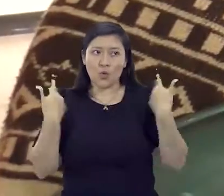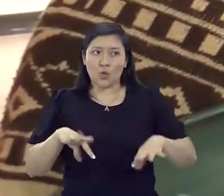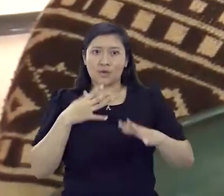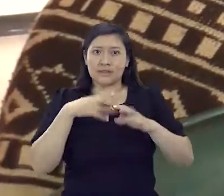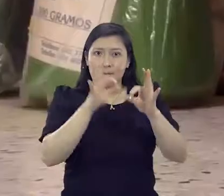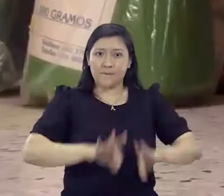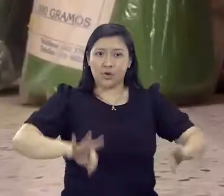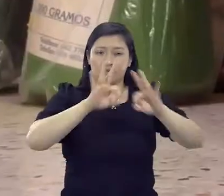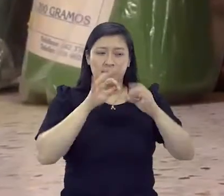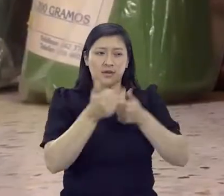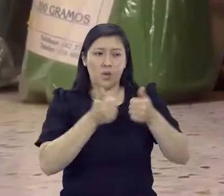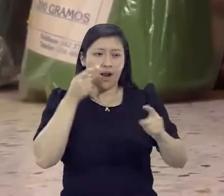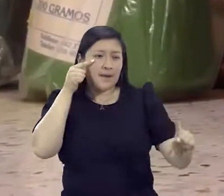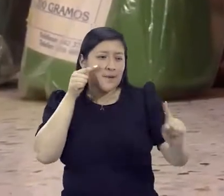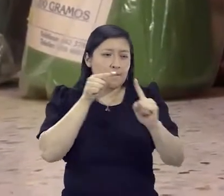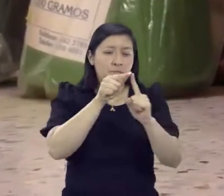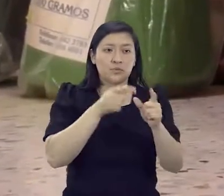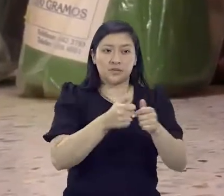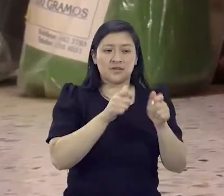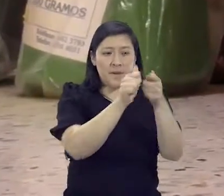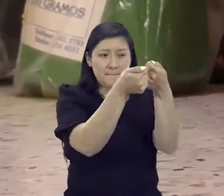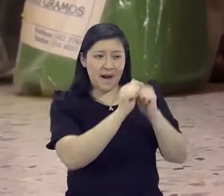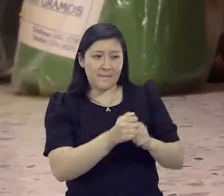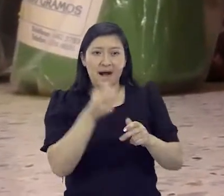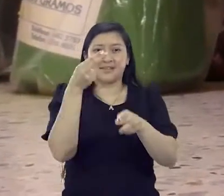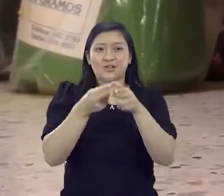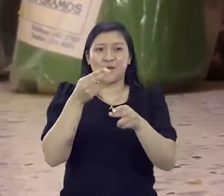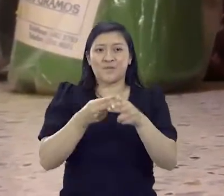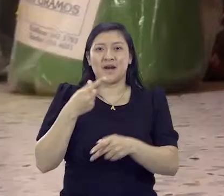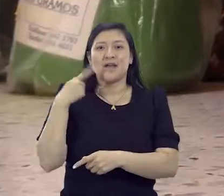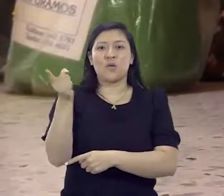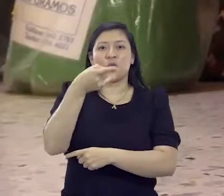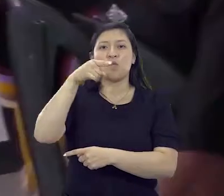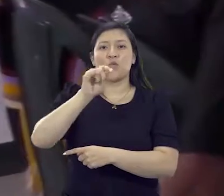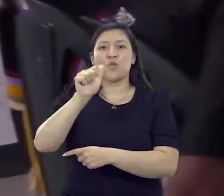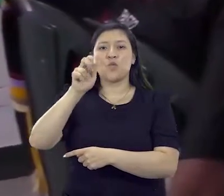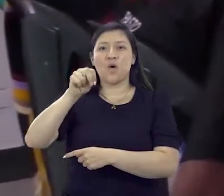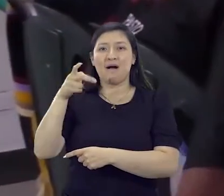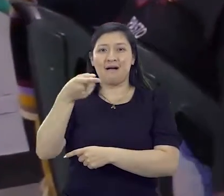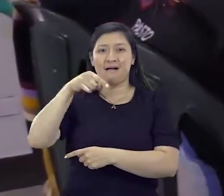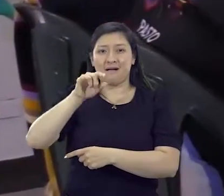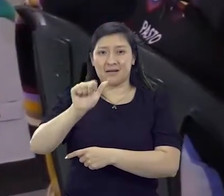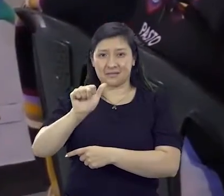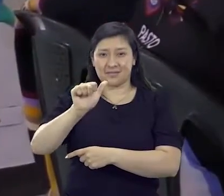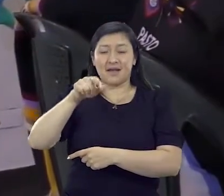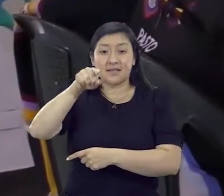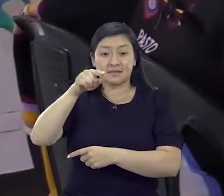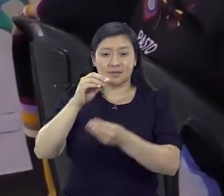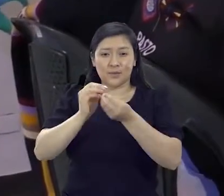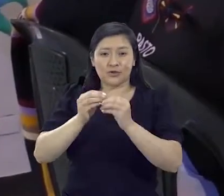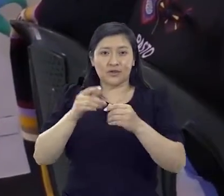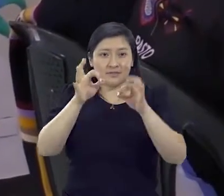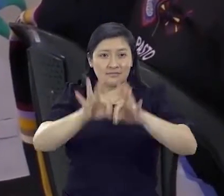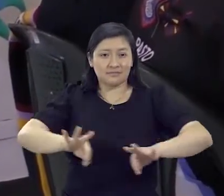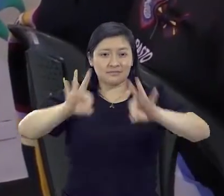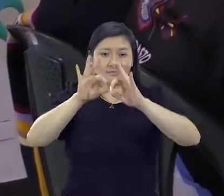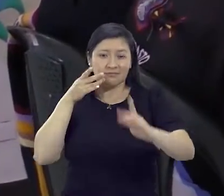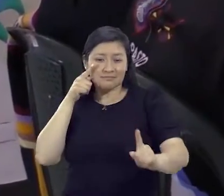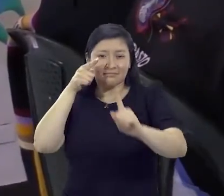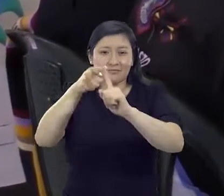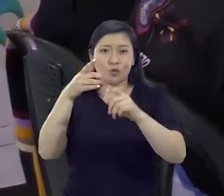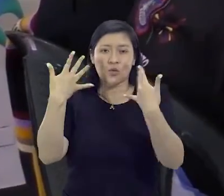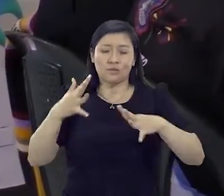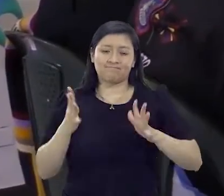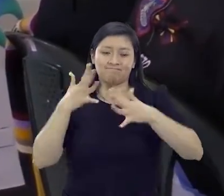técnica tan bonita que la punta al tejido en guanga pero lo más importante es que este tejido en one one más adelante